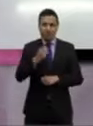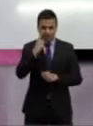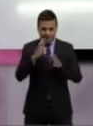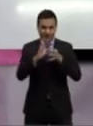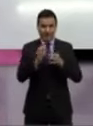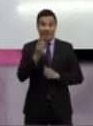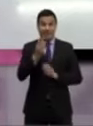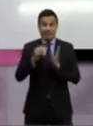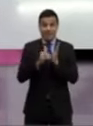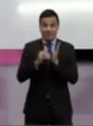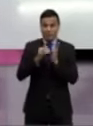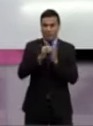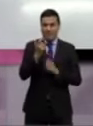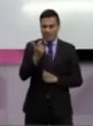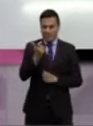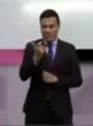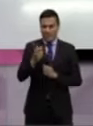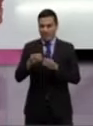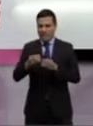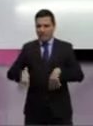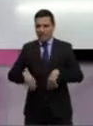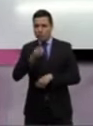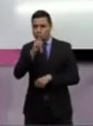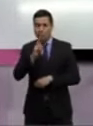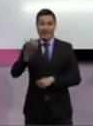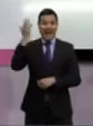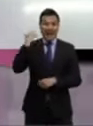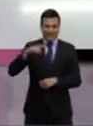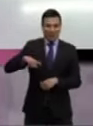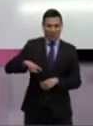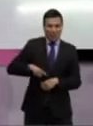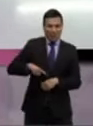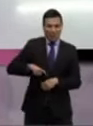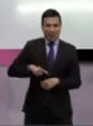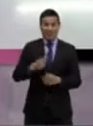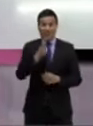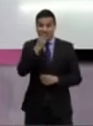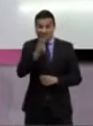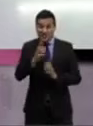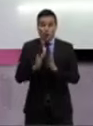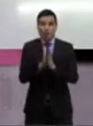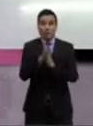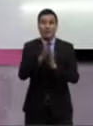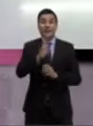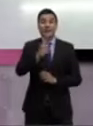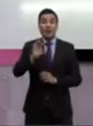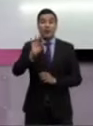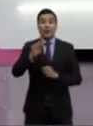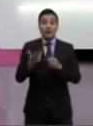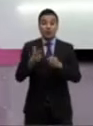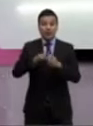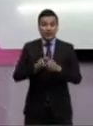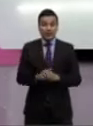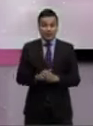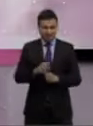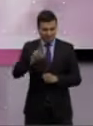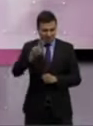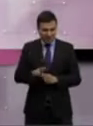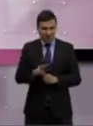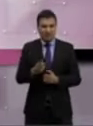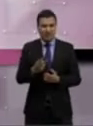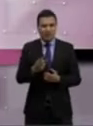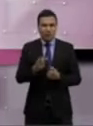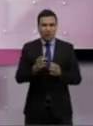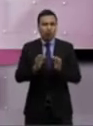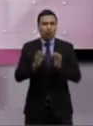de 3,000 millones de pesos. En las administraciones pasadas aseguraron que habían construido 340 hospitales. ¿Sabes de esos cuántos se